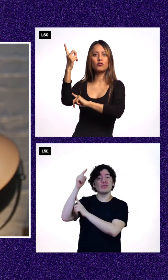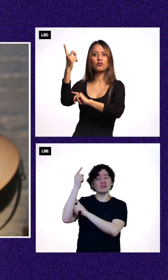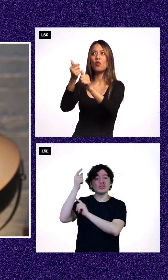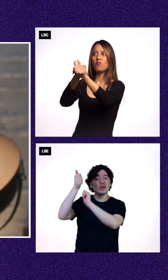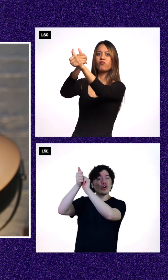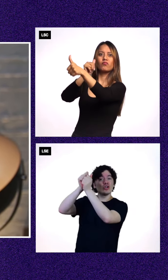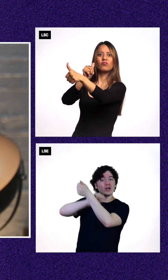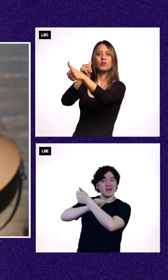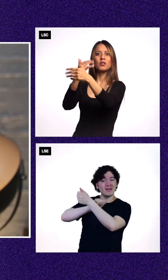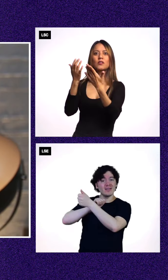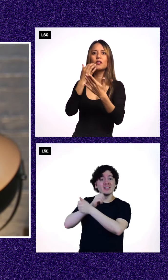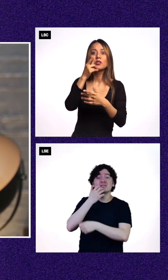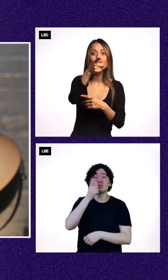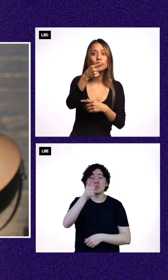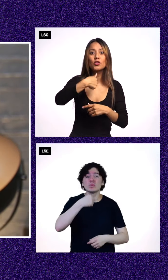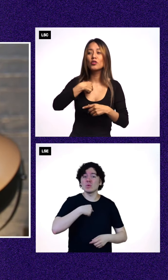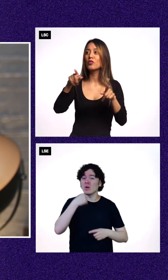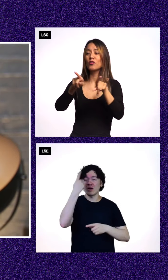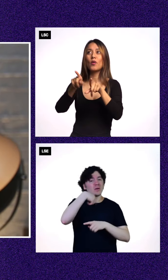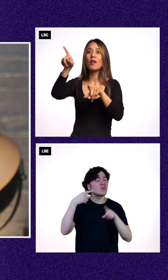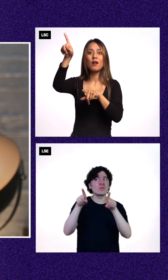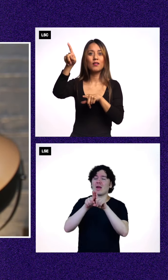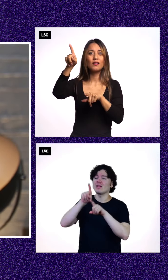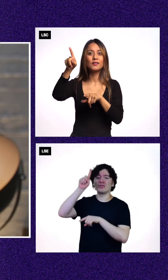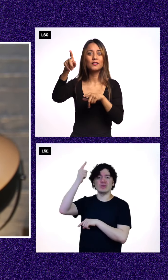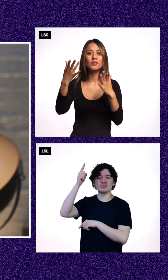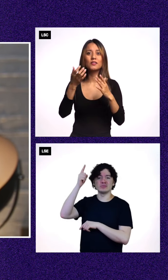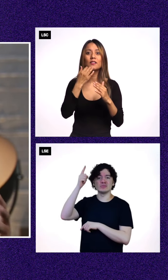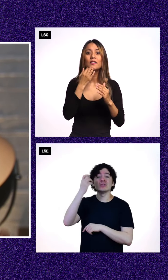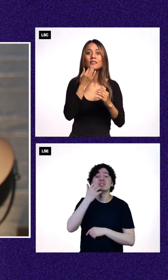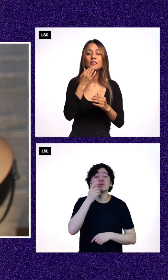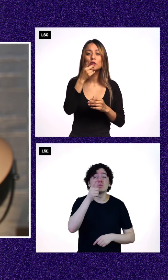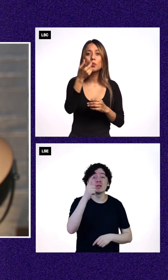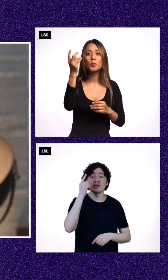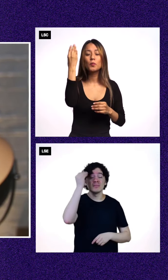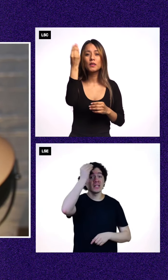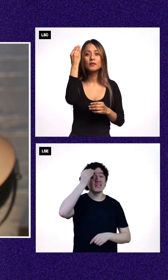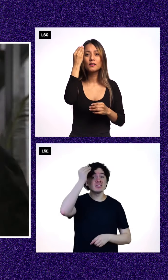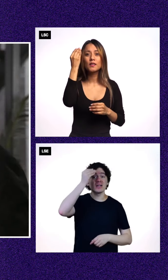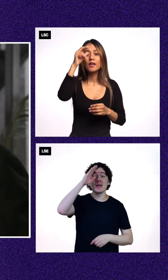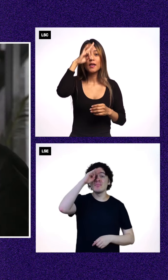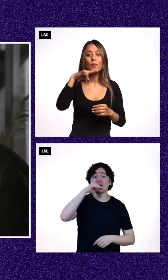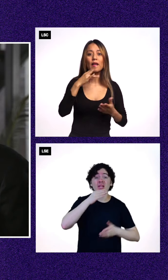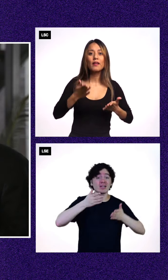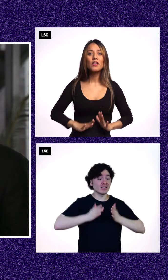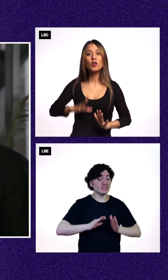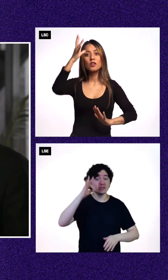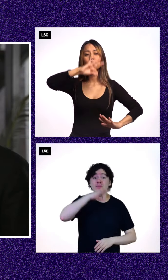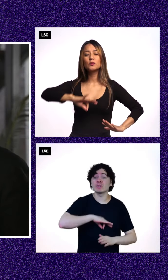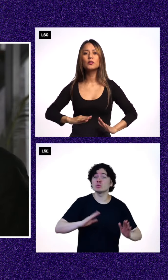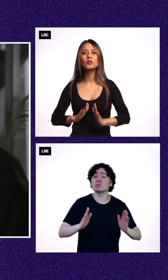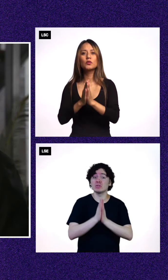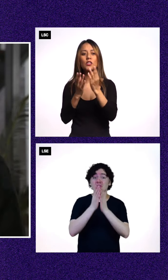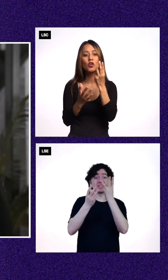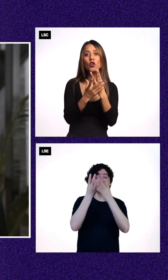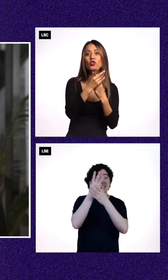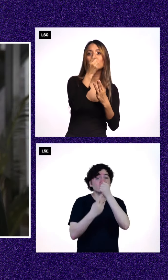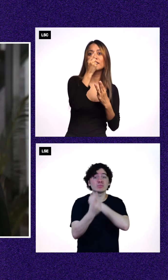Y si piensas en que Dios en su totalidad, Dios Padre, Dios Hijo y Espíritu Santo, todos son